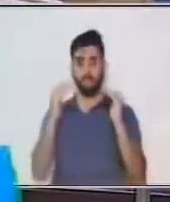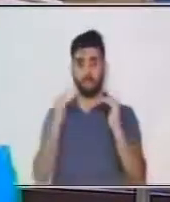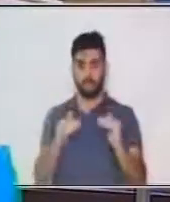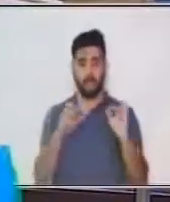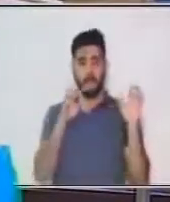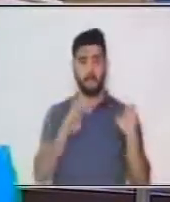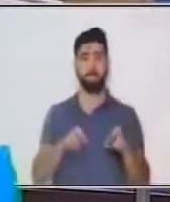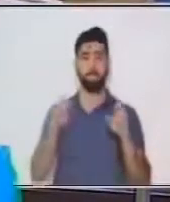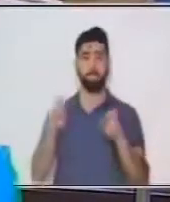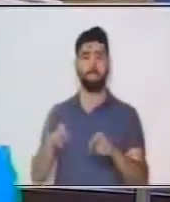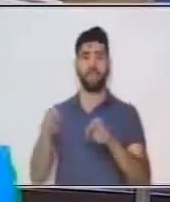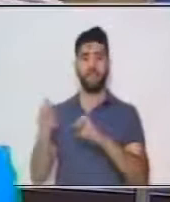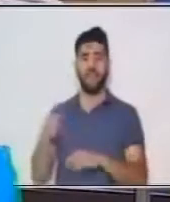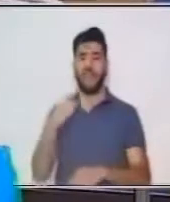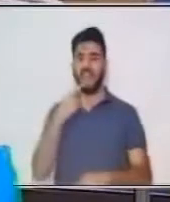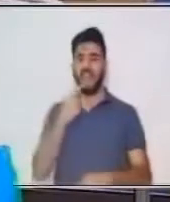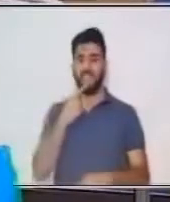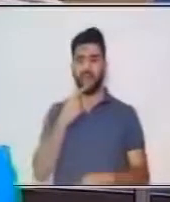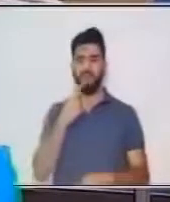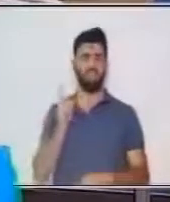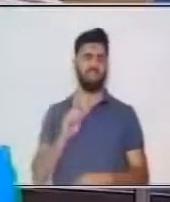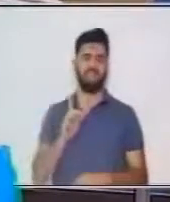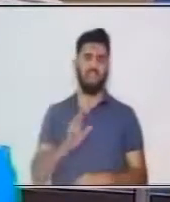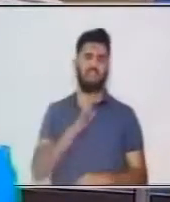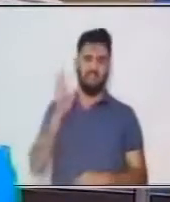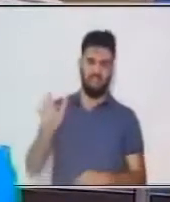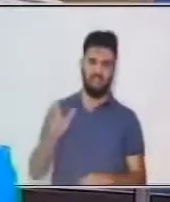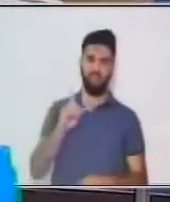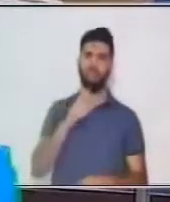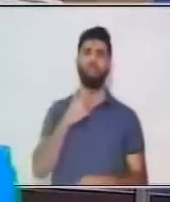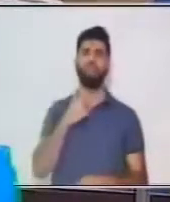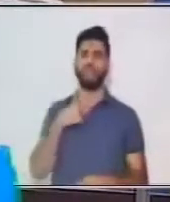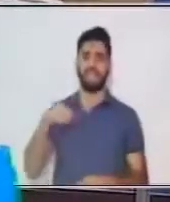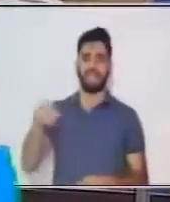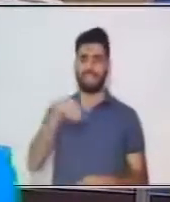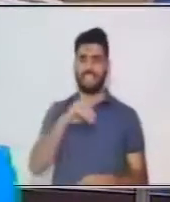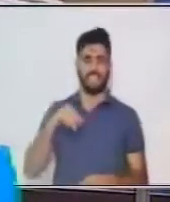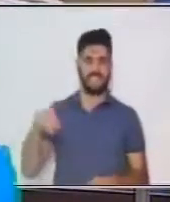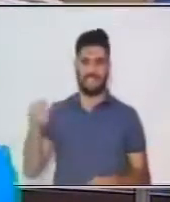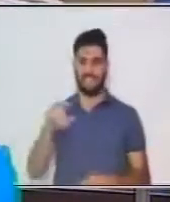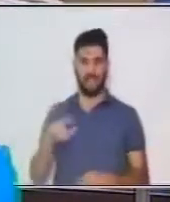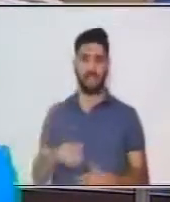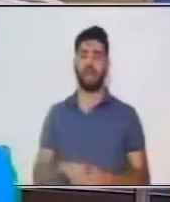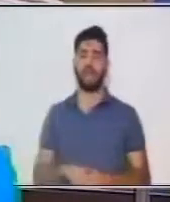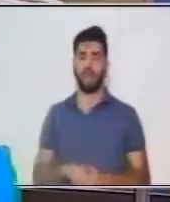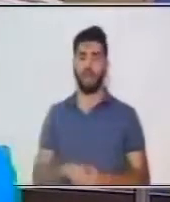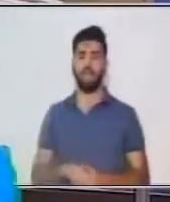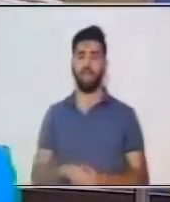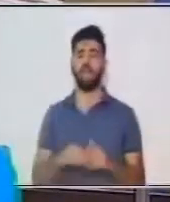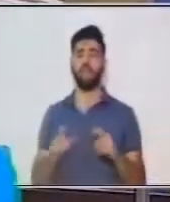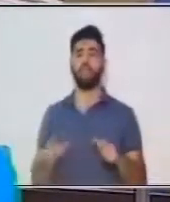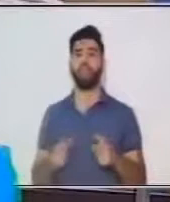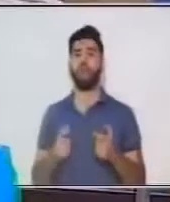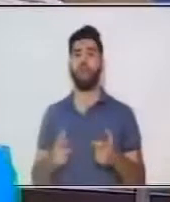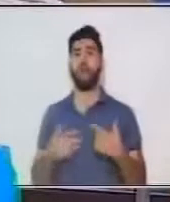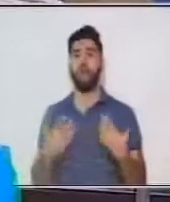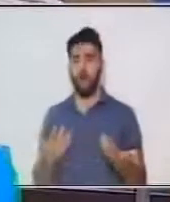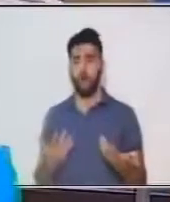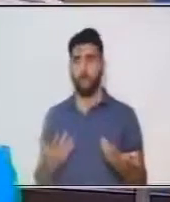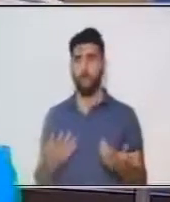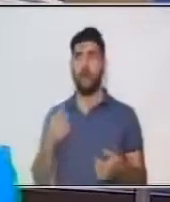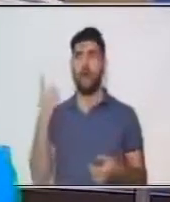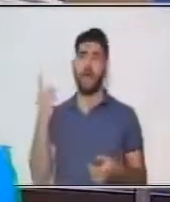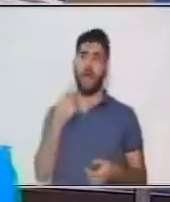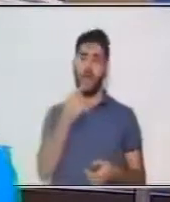los sabores dulces y a otras no les gustan los salados. ¿Cómo probamos los sabores del dulce y el salado? Lo percibimos por medio del sentido